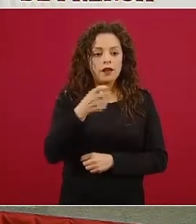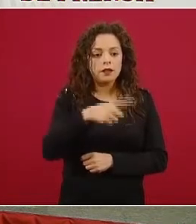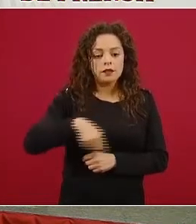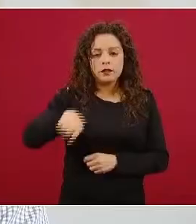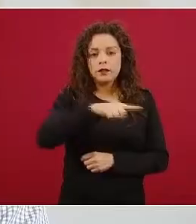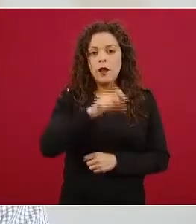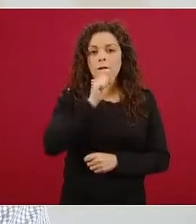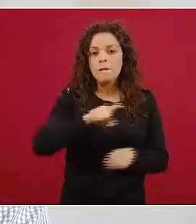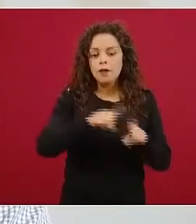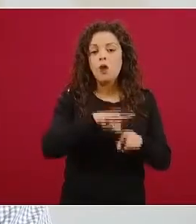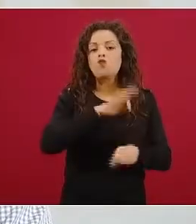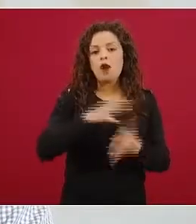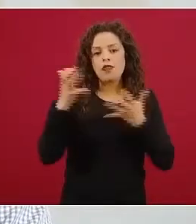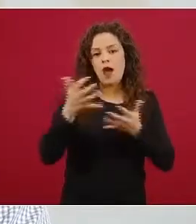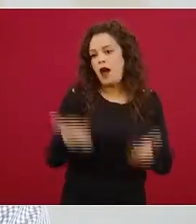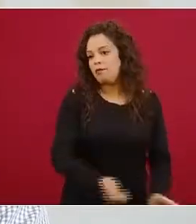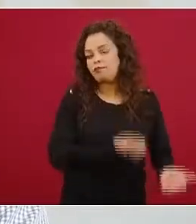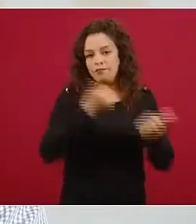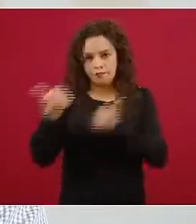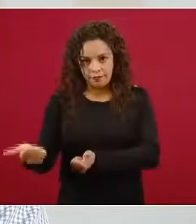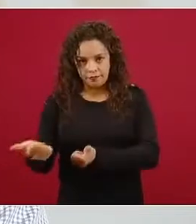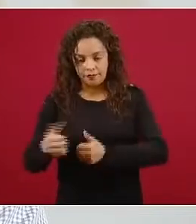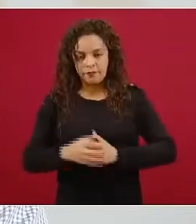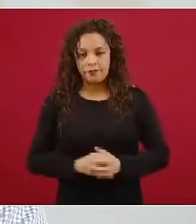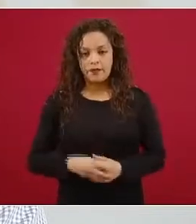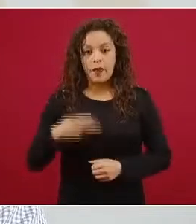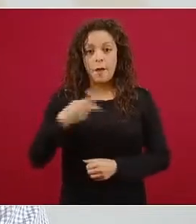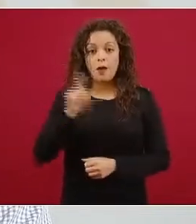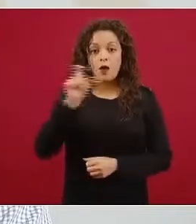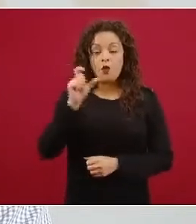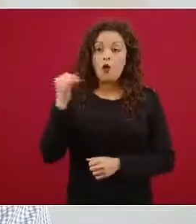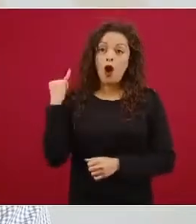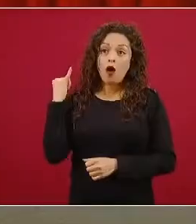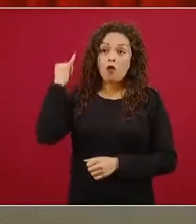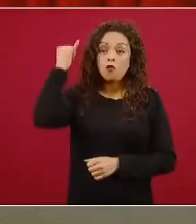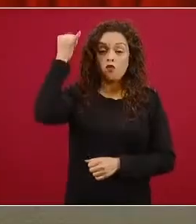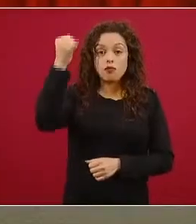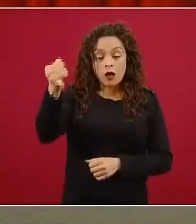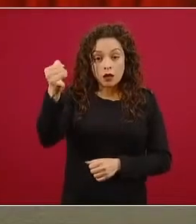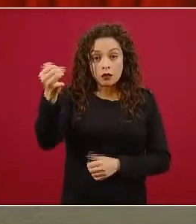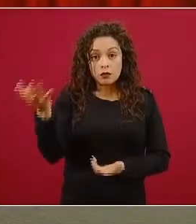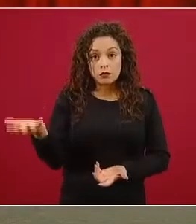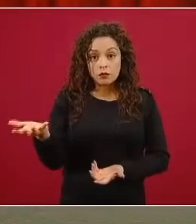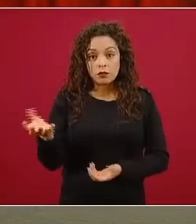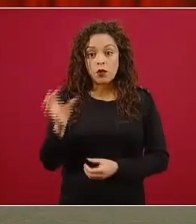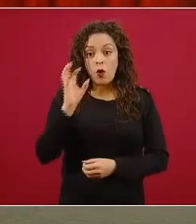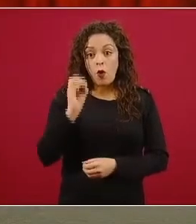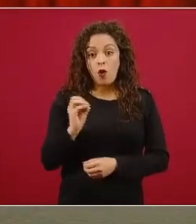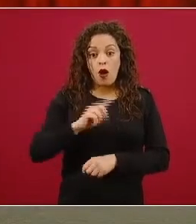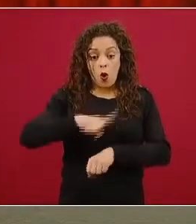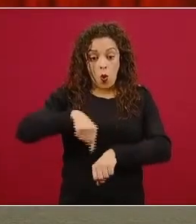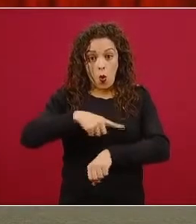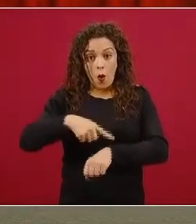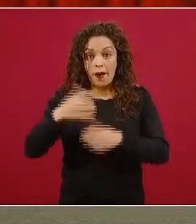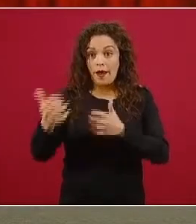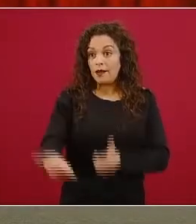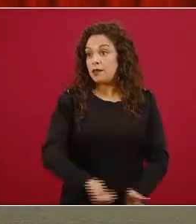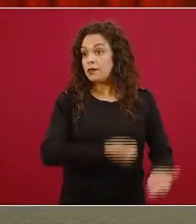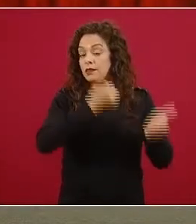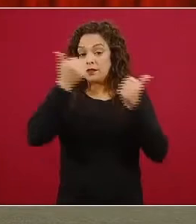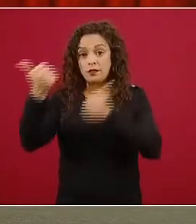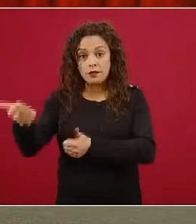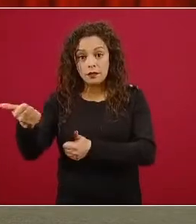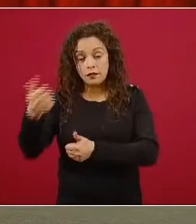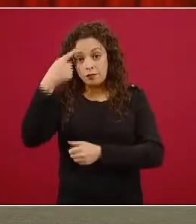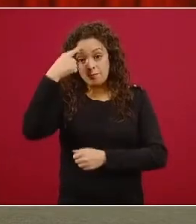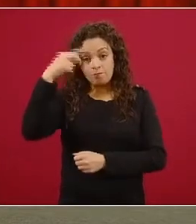jurisdicciones. Pero cuando el laboratorio está fuera de la ciudad o inclusive se encuentra a algunas horas de desplazamiento o de